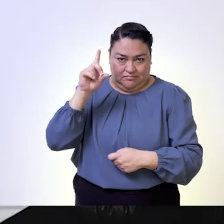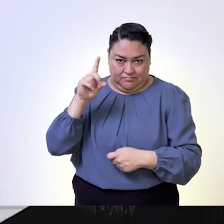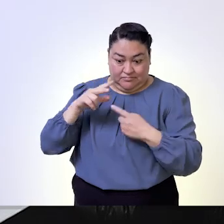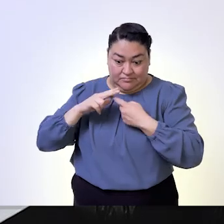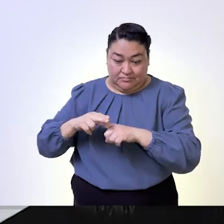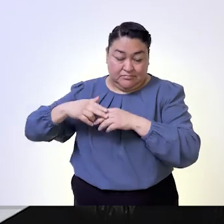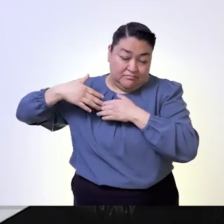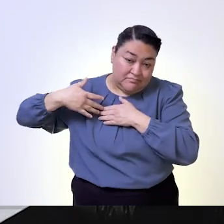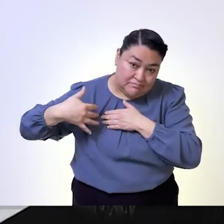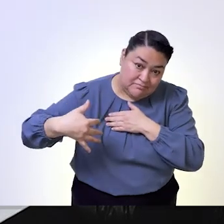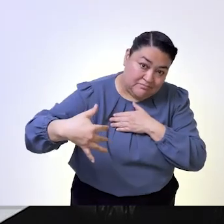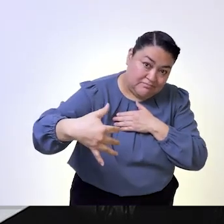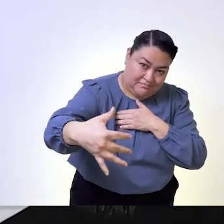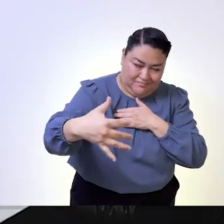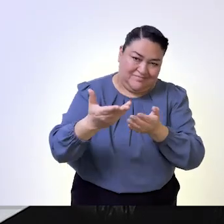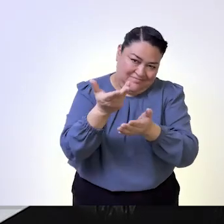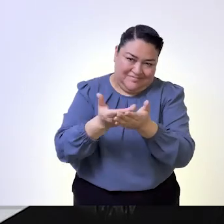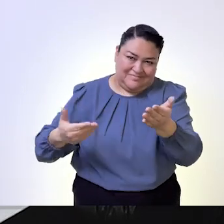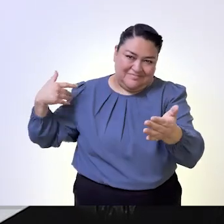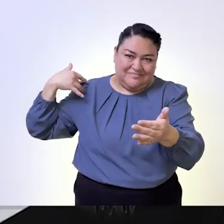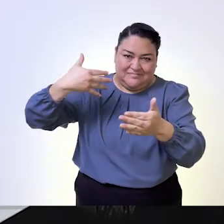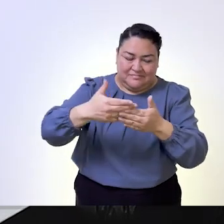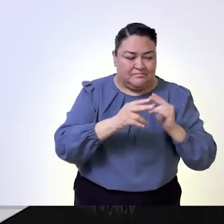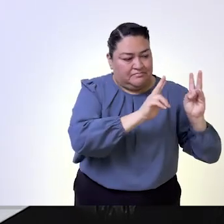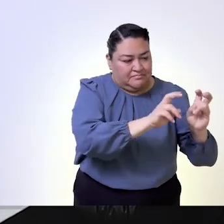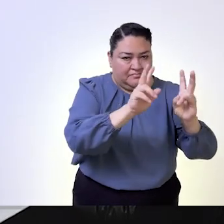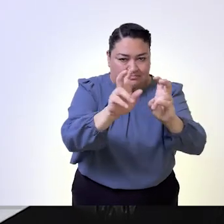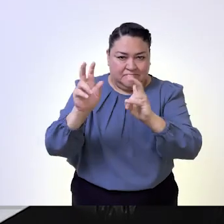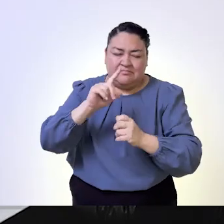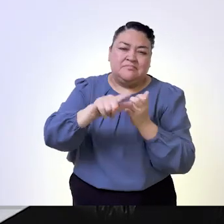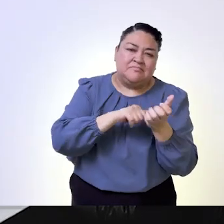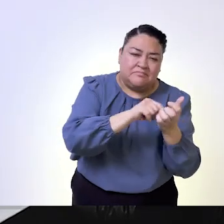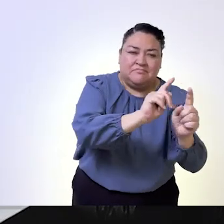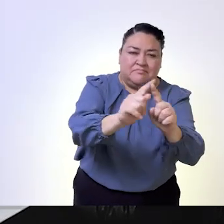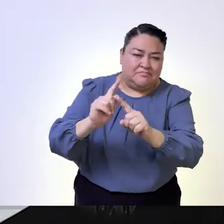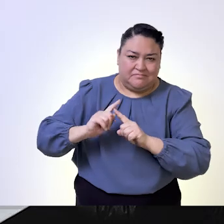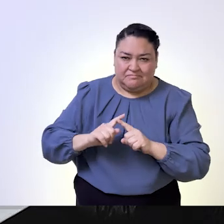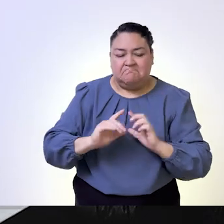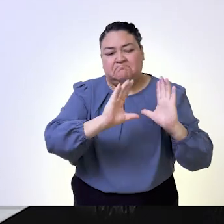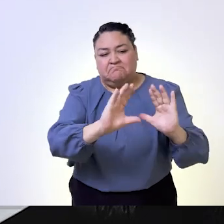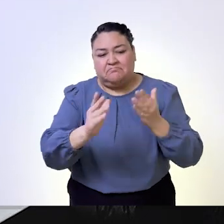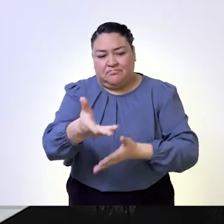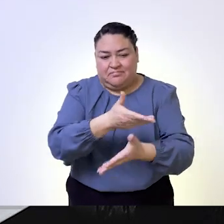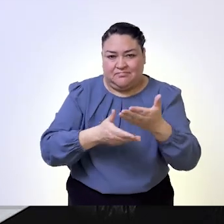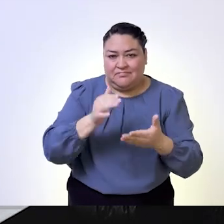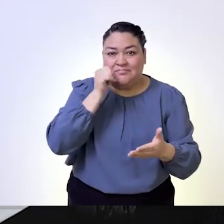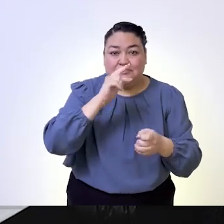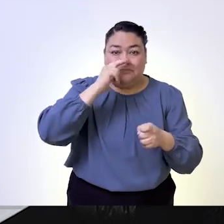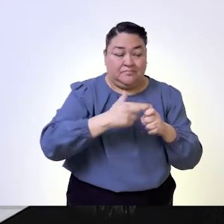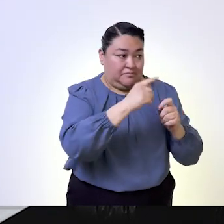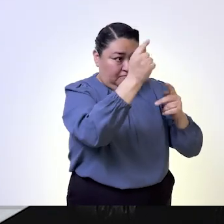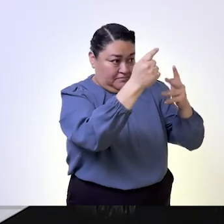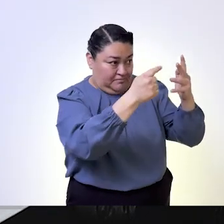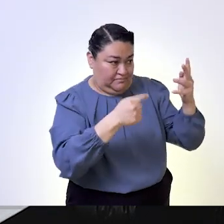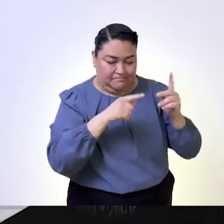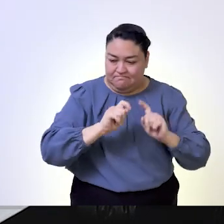comenzó sus funciones y su trabajo lo ha desarrollado en diferentes ámbitos de actuación, tomando como fundamento el marco